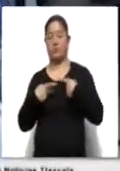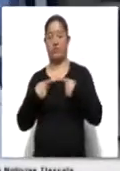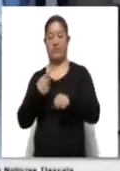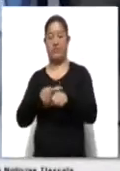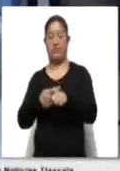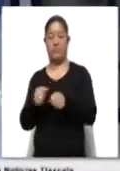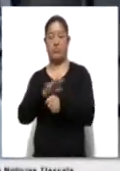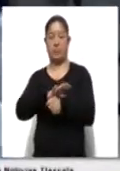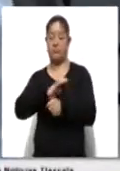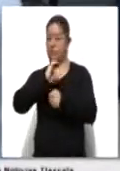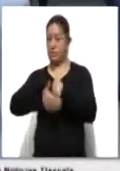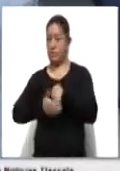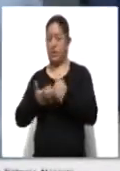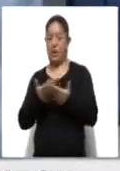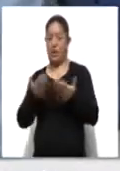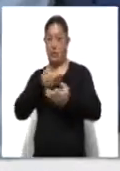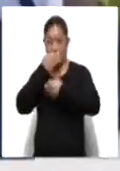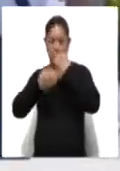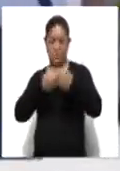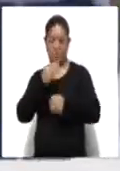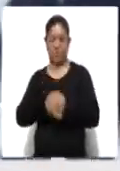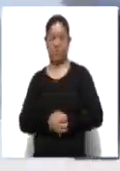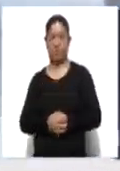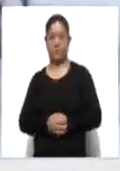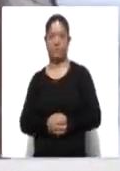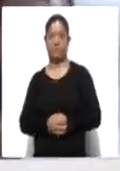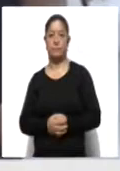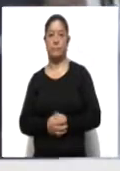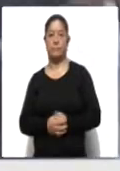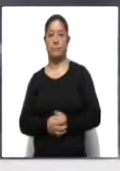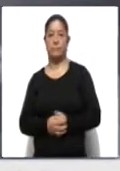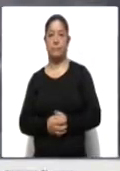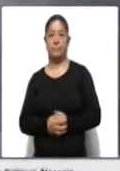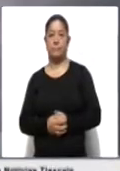Con información de la redacción, Ahora Noticias.